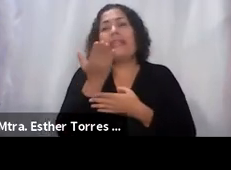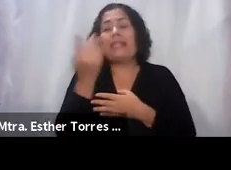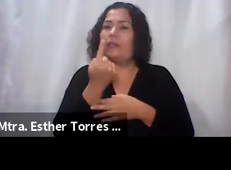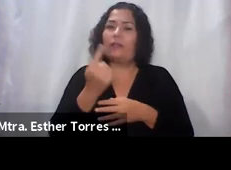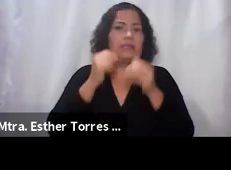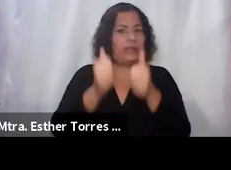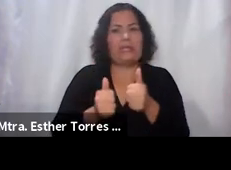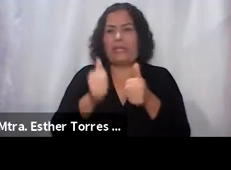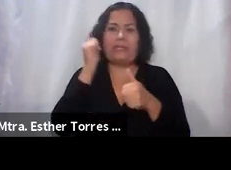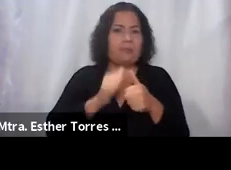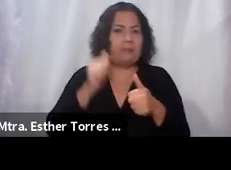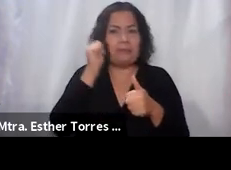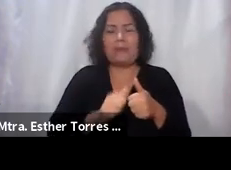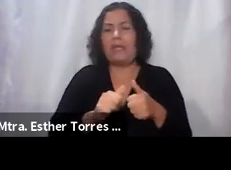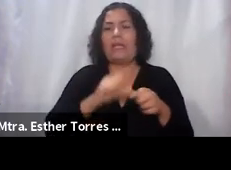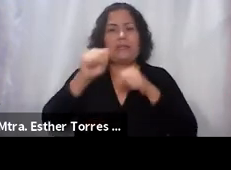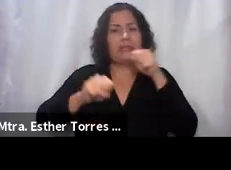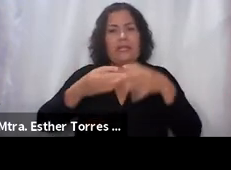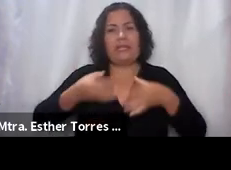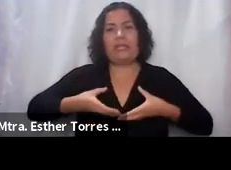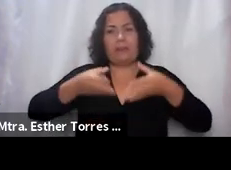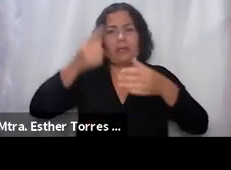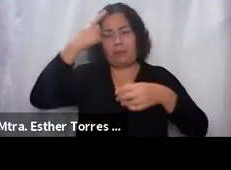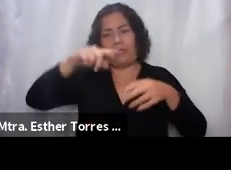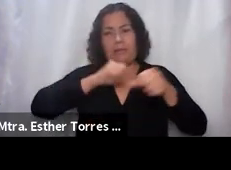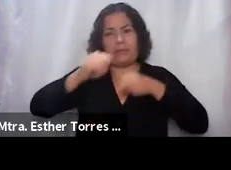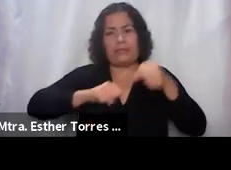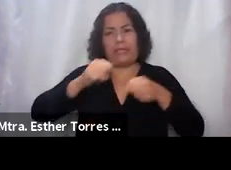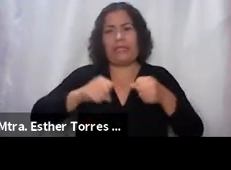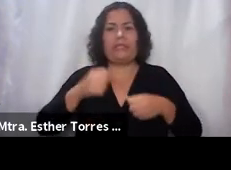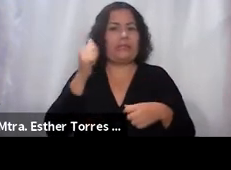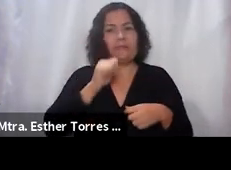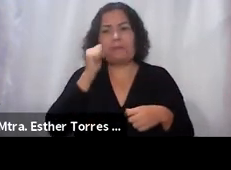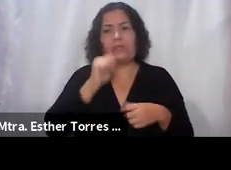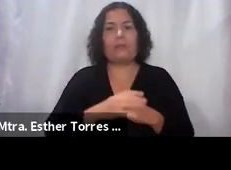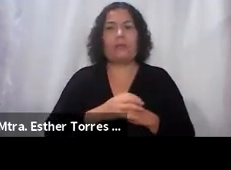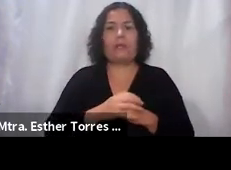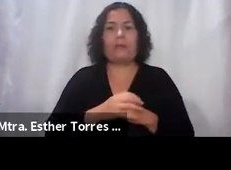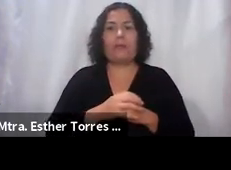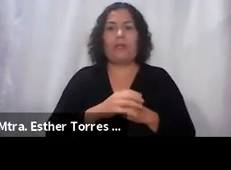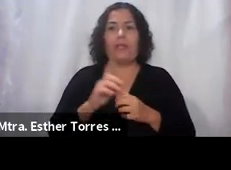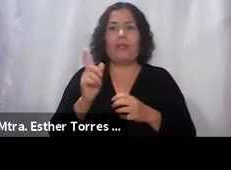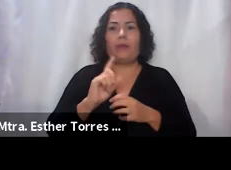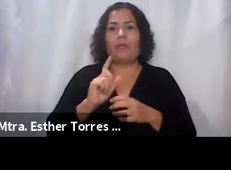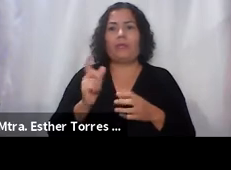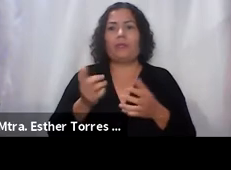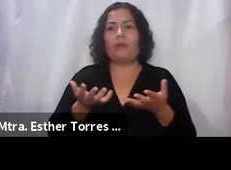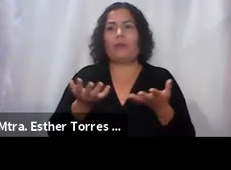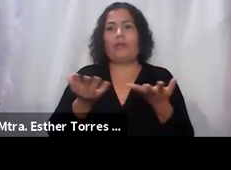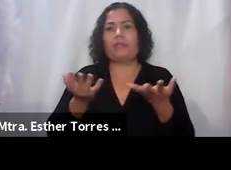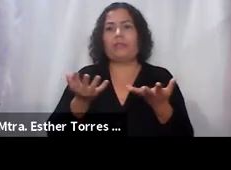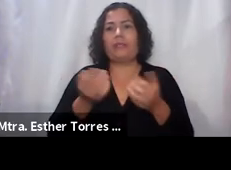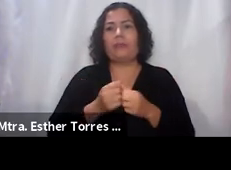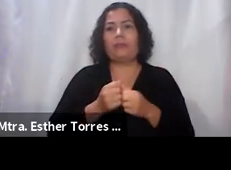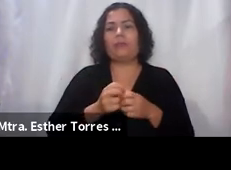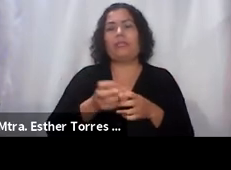estas vías ciclistas ya de una manera permanente. Pero cuando hacemos estos cambios en nuestras